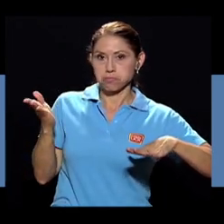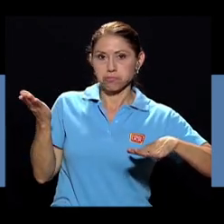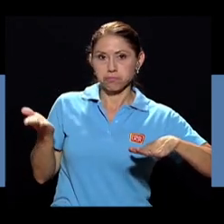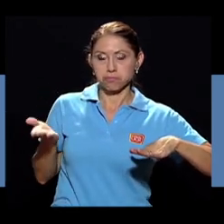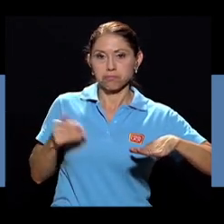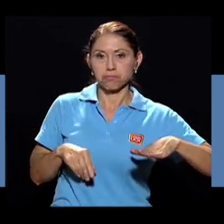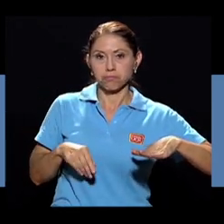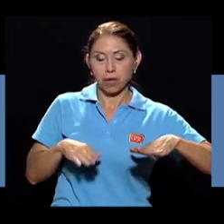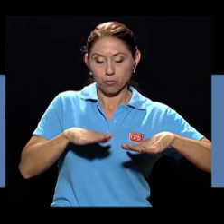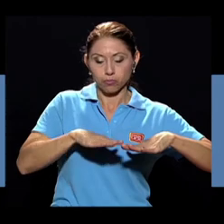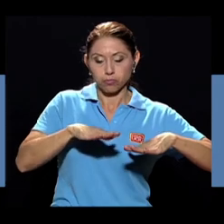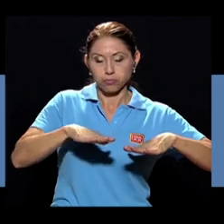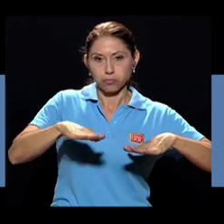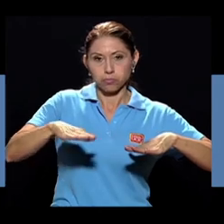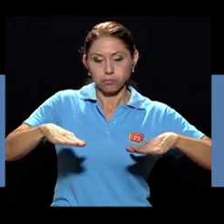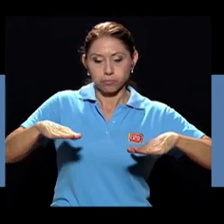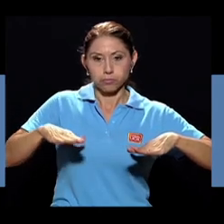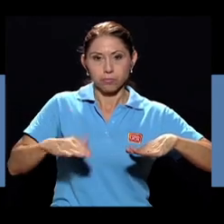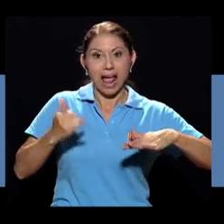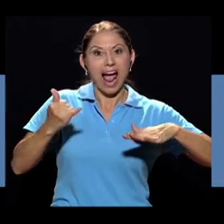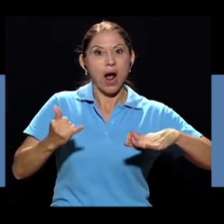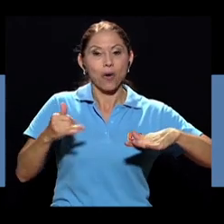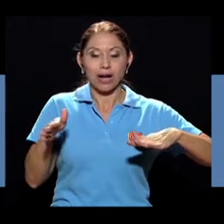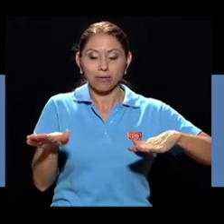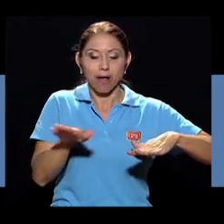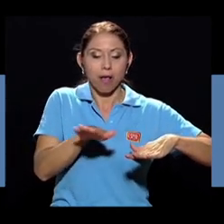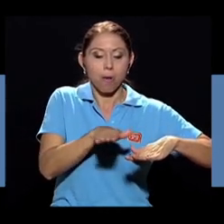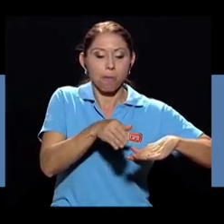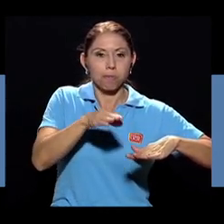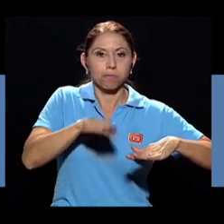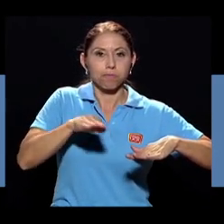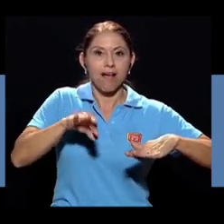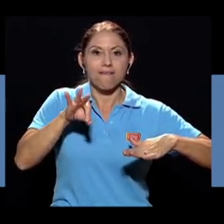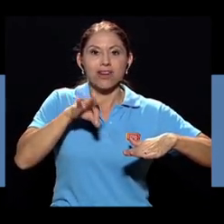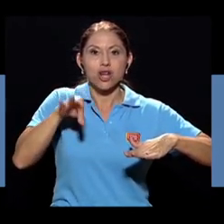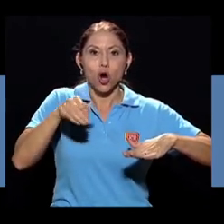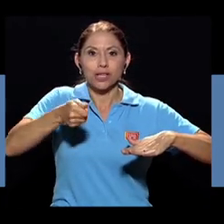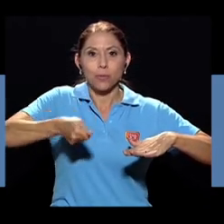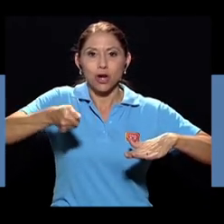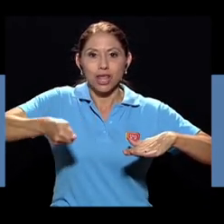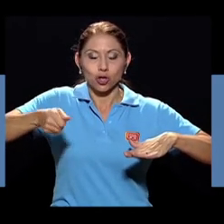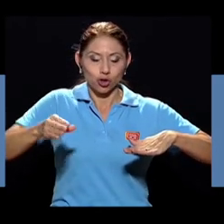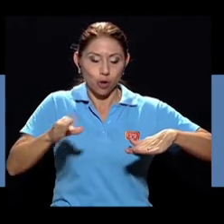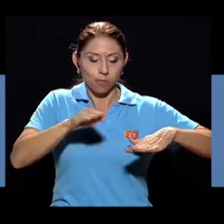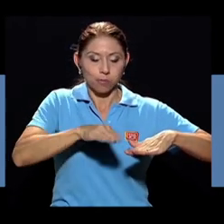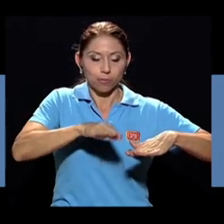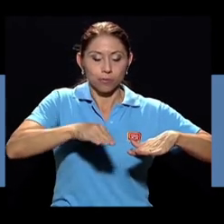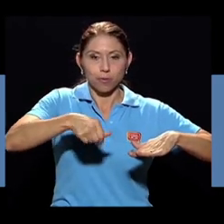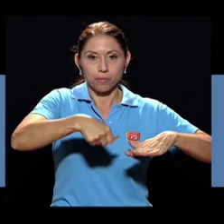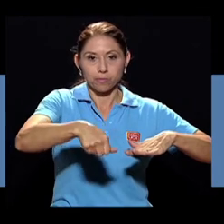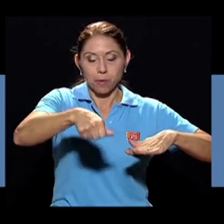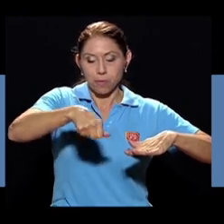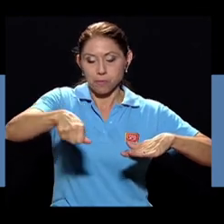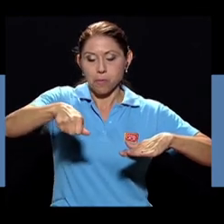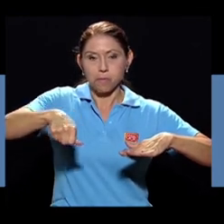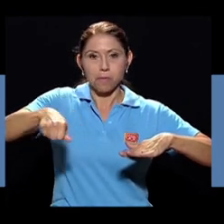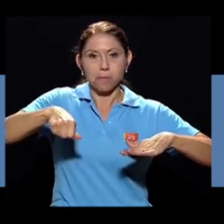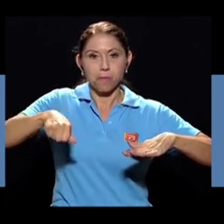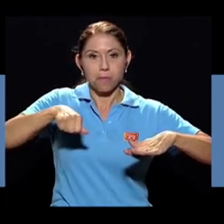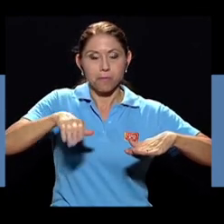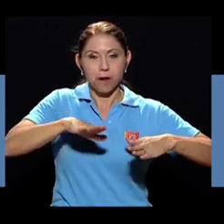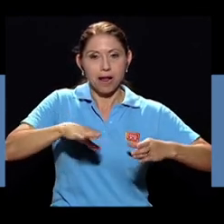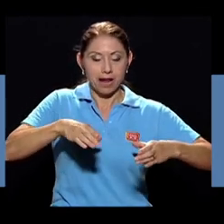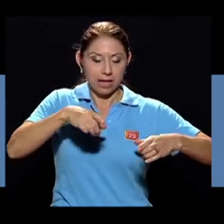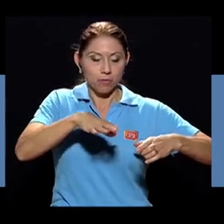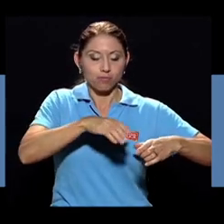el plátano maduro en el Pyrex. Ahora vamos a poner frijoles molidos caseros. Vamos a esparcir bien los